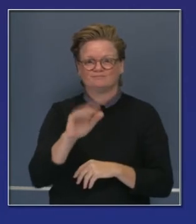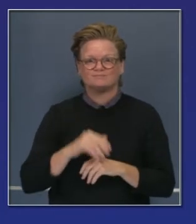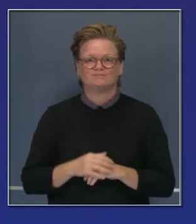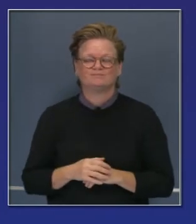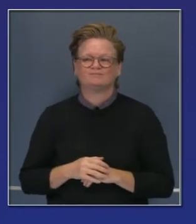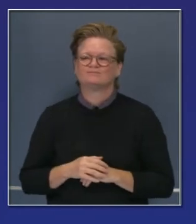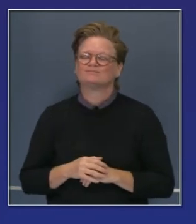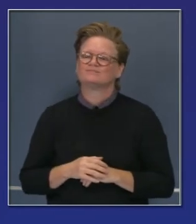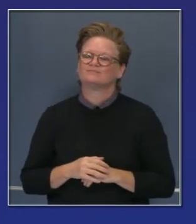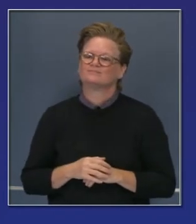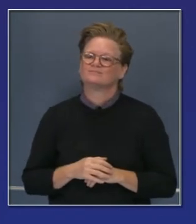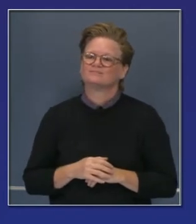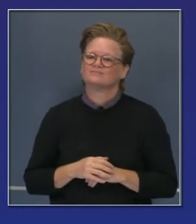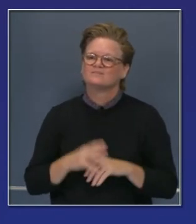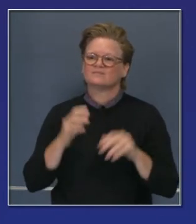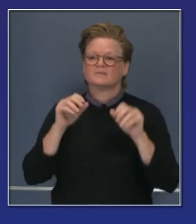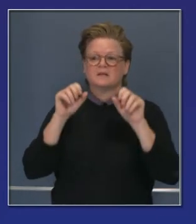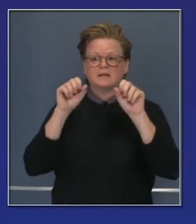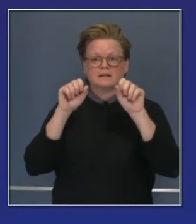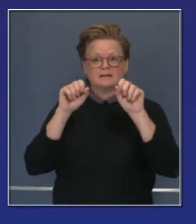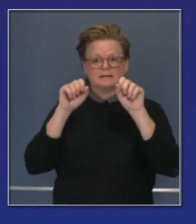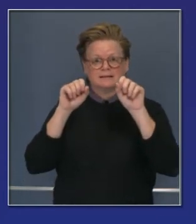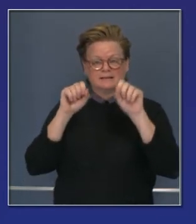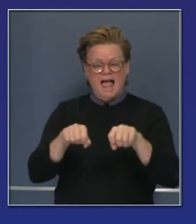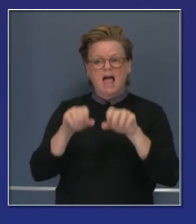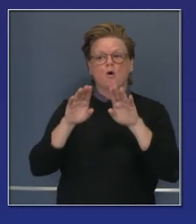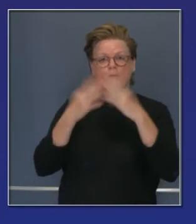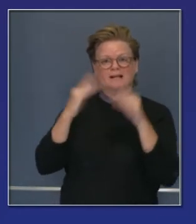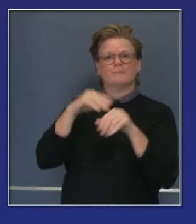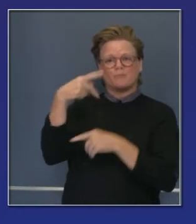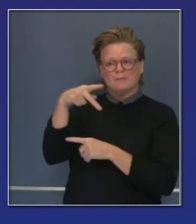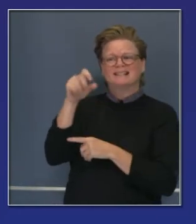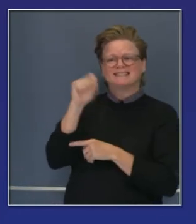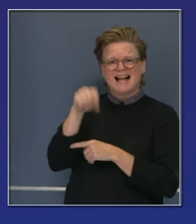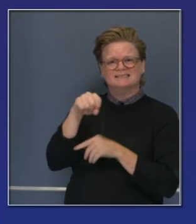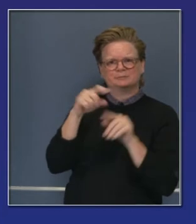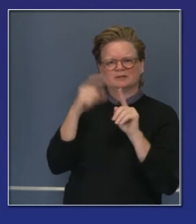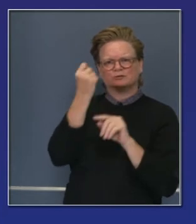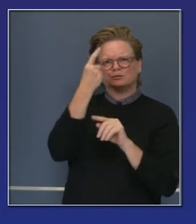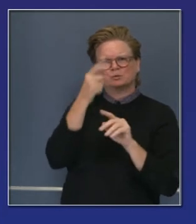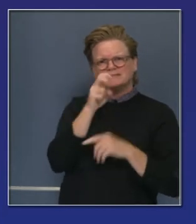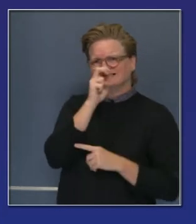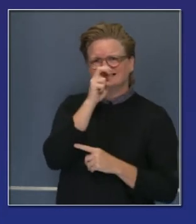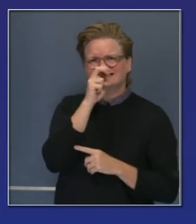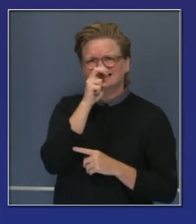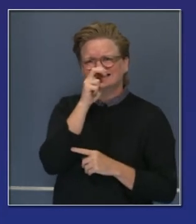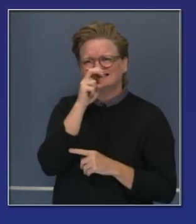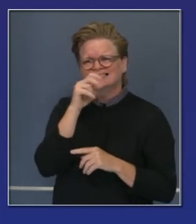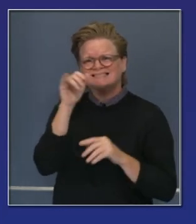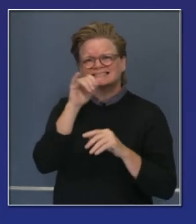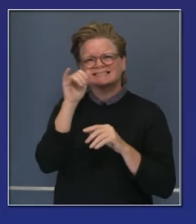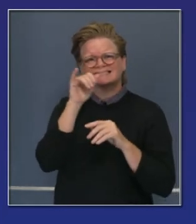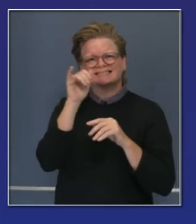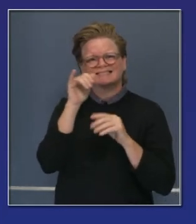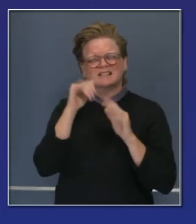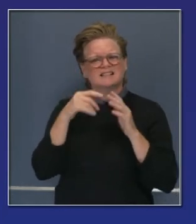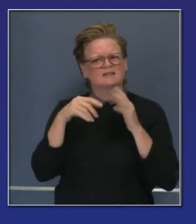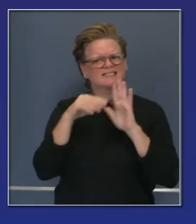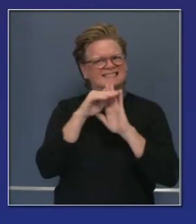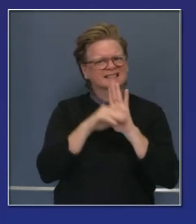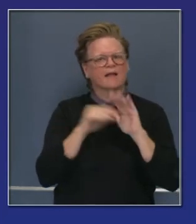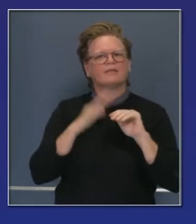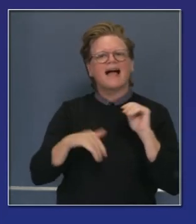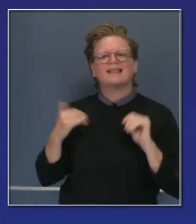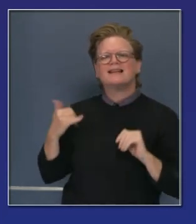a este nivel morado, pueden reabrir. Pero todo esto está sujeto a que si de hecho funcionarios de